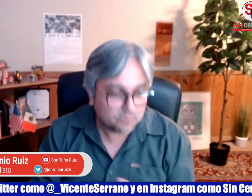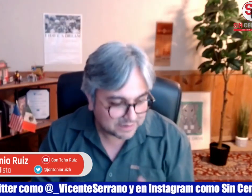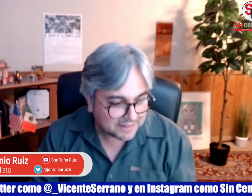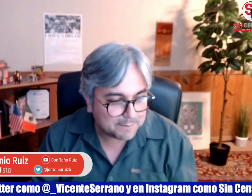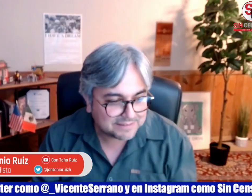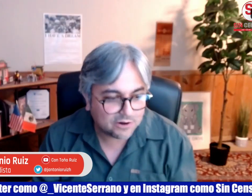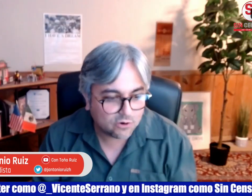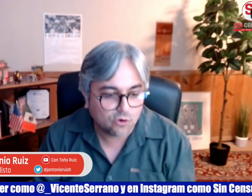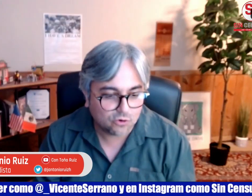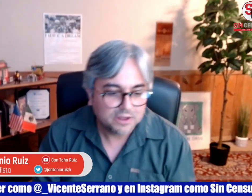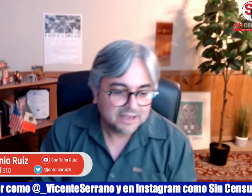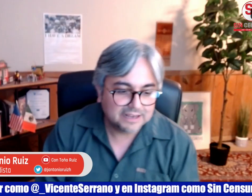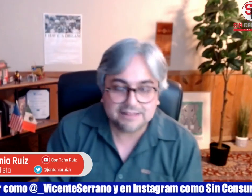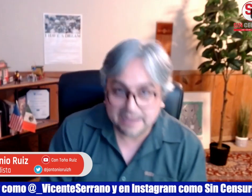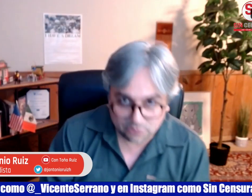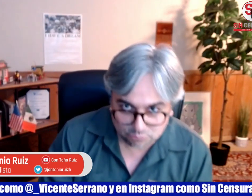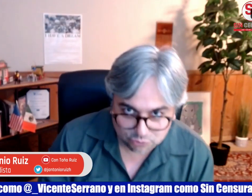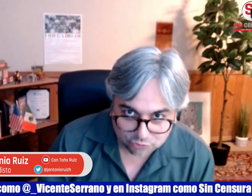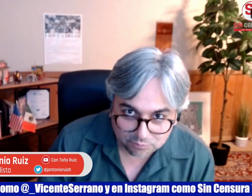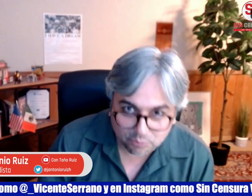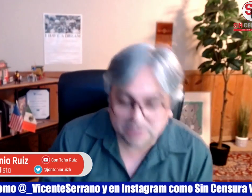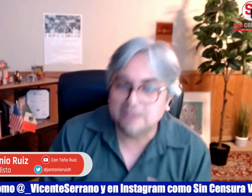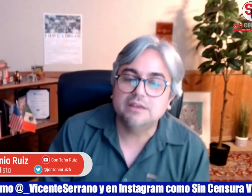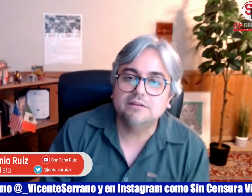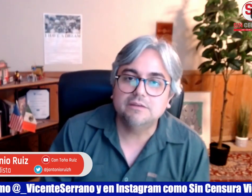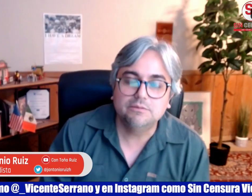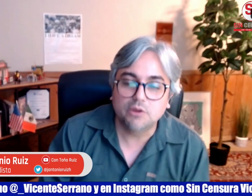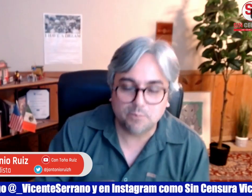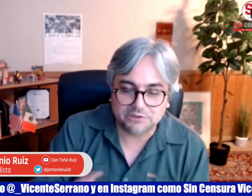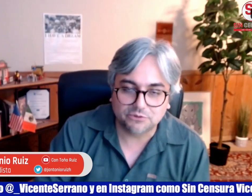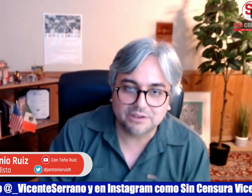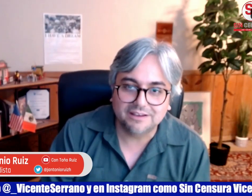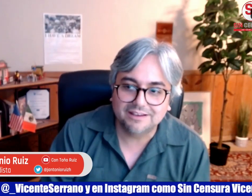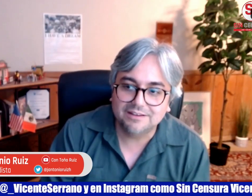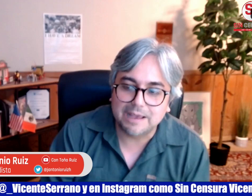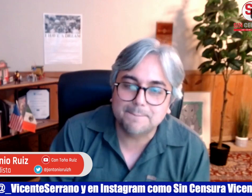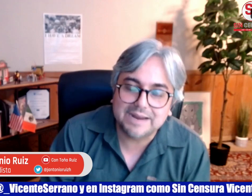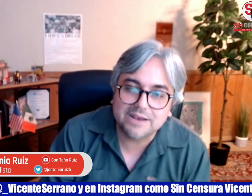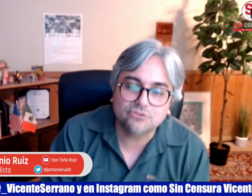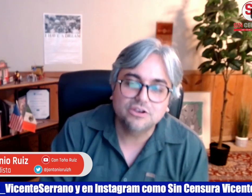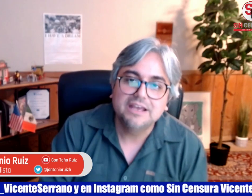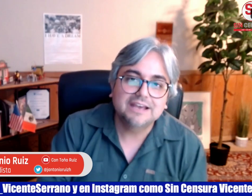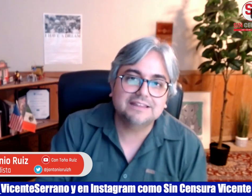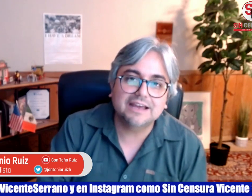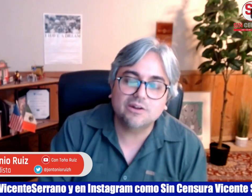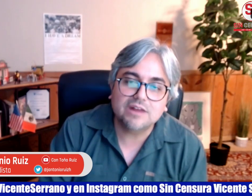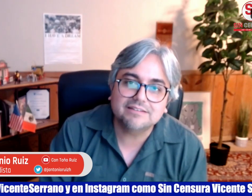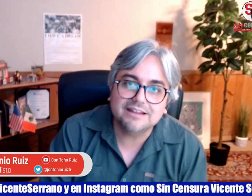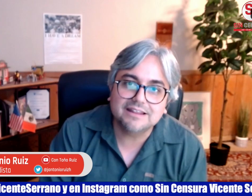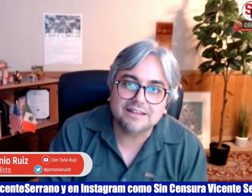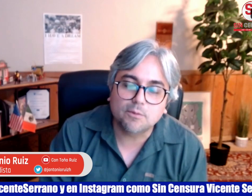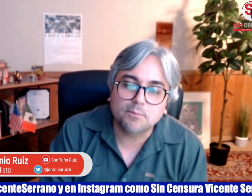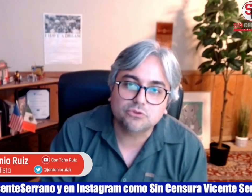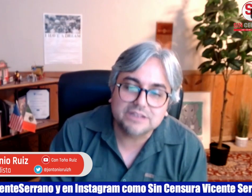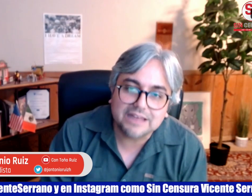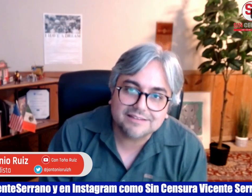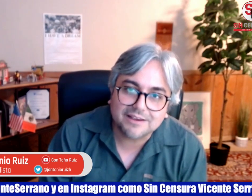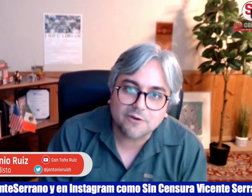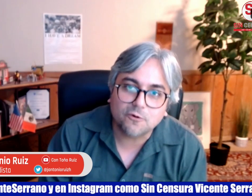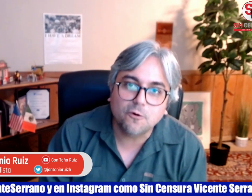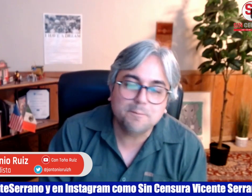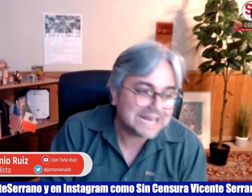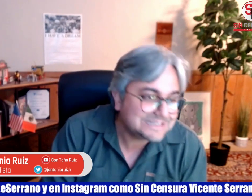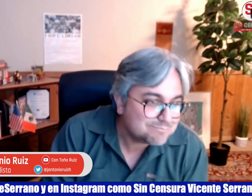Unidos, verdaderamente a lo loco, que trajeron muchos no impuestos, empleos, que trajeron una serie de